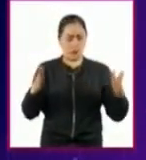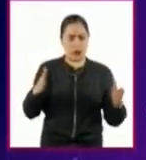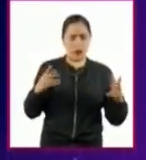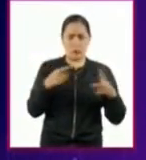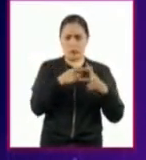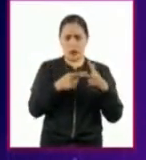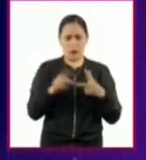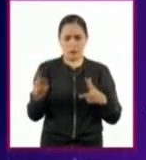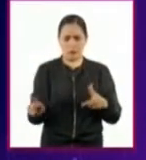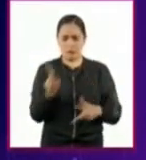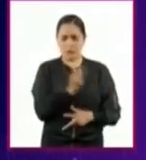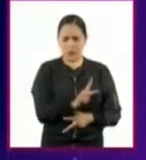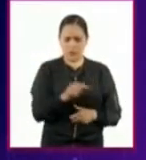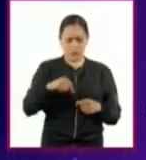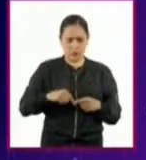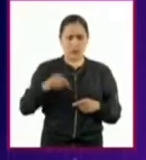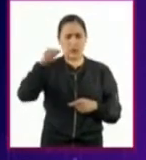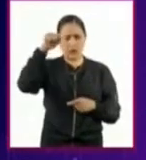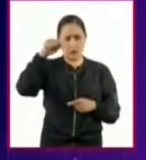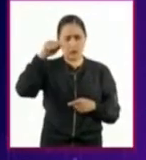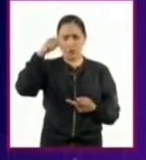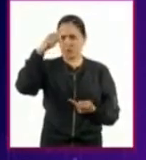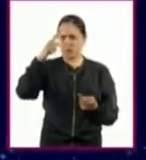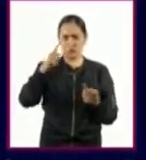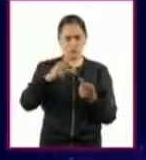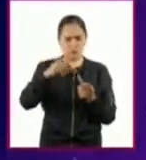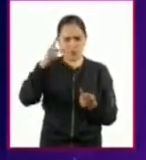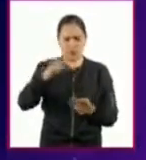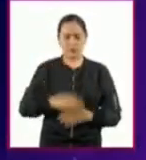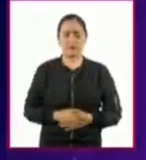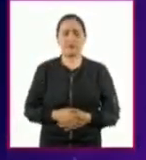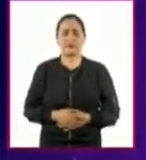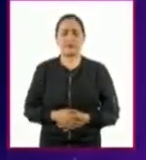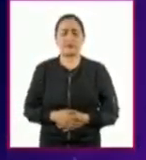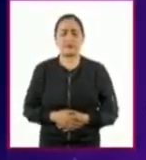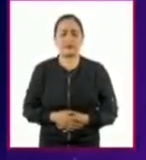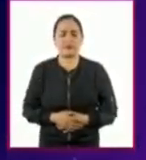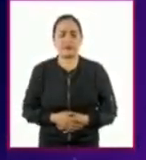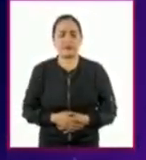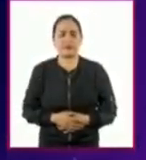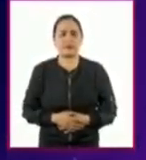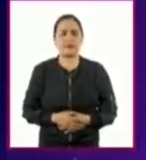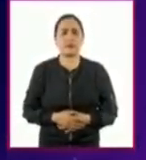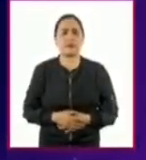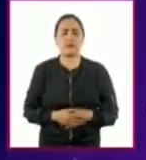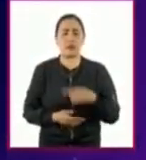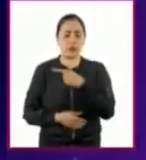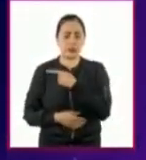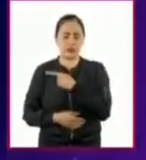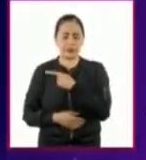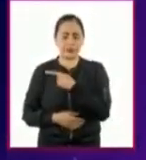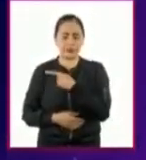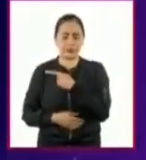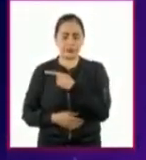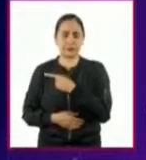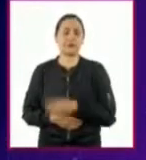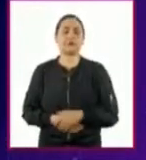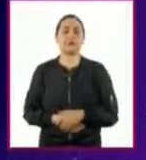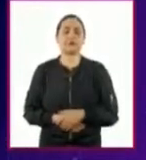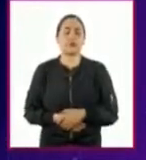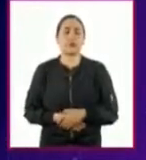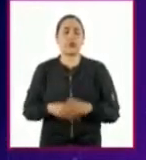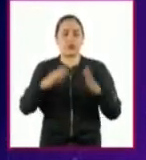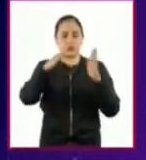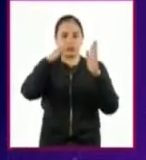ángulos son agudos y otro par obtusos. En el caso del rombo mencionado en el telegrama, sabemos que sus